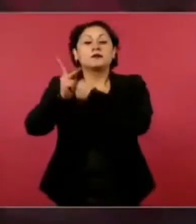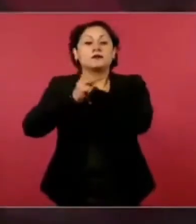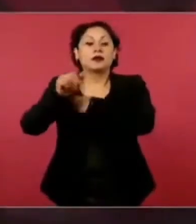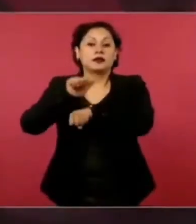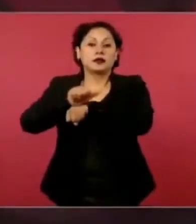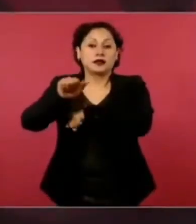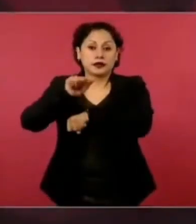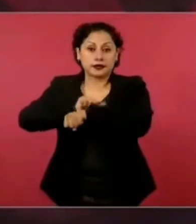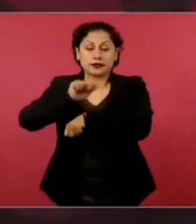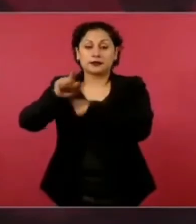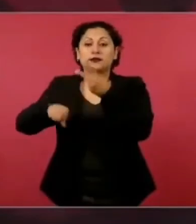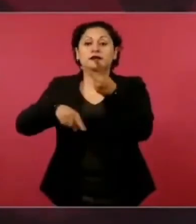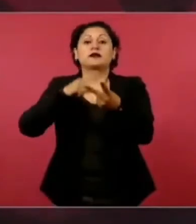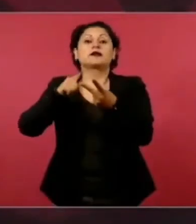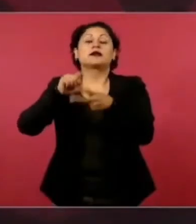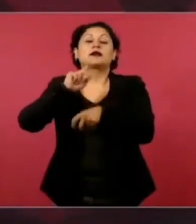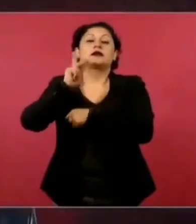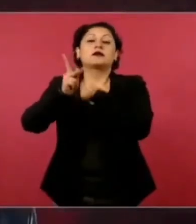y en Chile